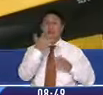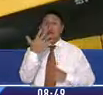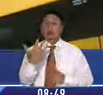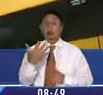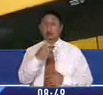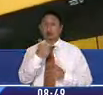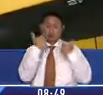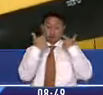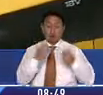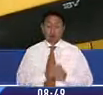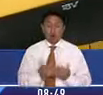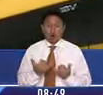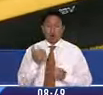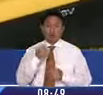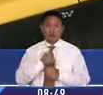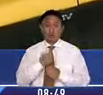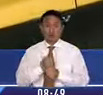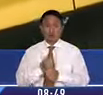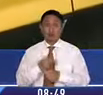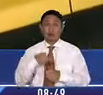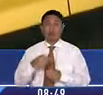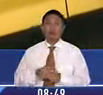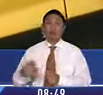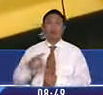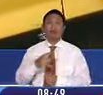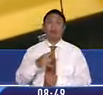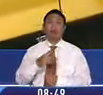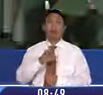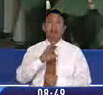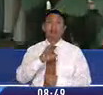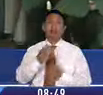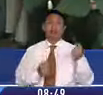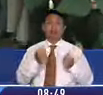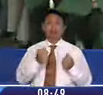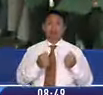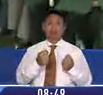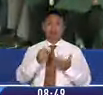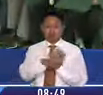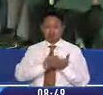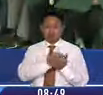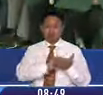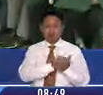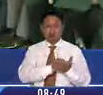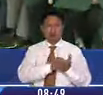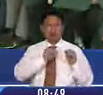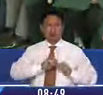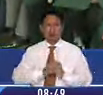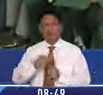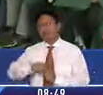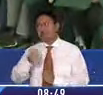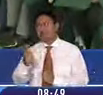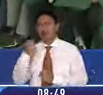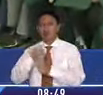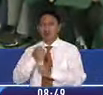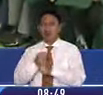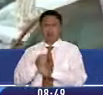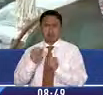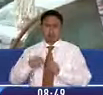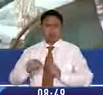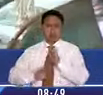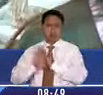Ella trabaja actualmente en una lavadora de autos, pero quiere superarse, tener otra alternativa de